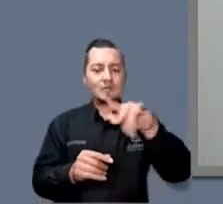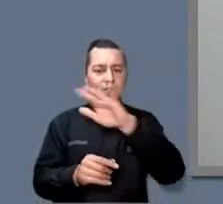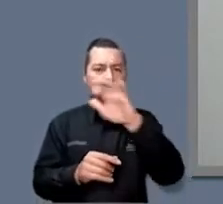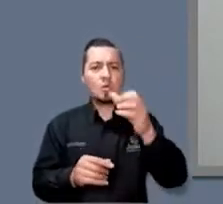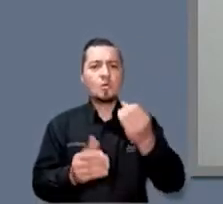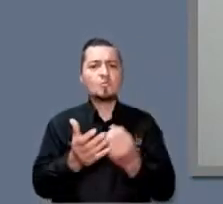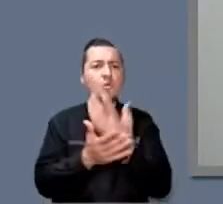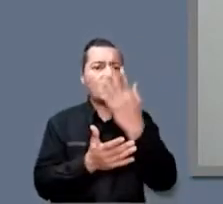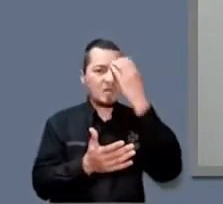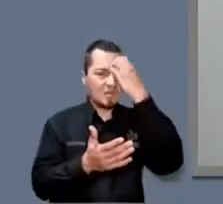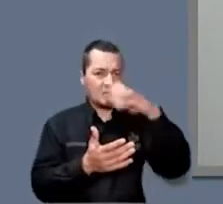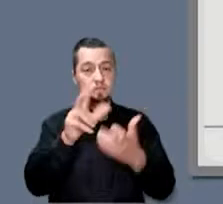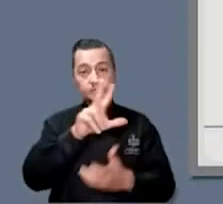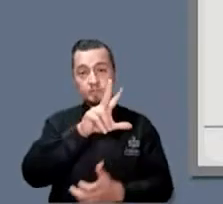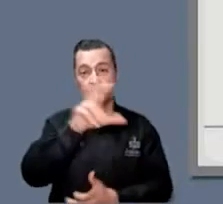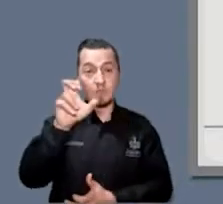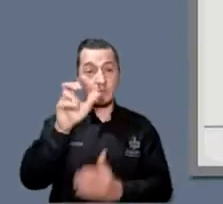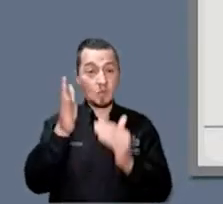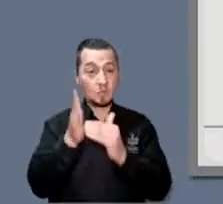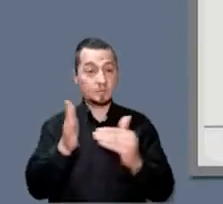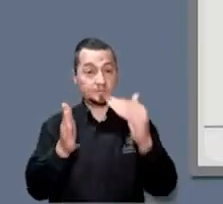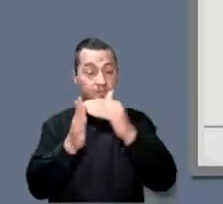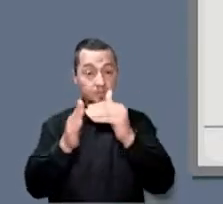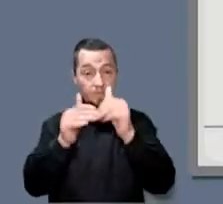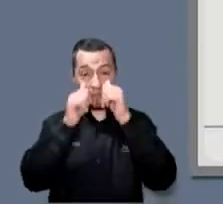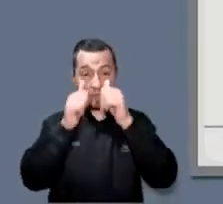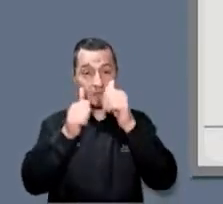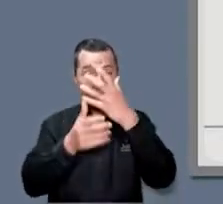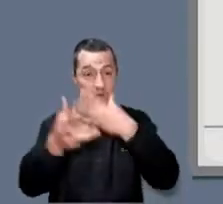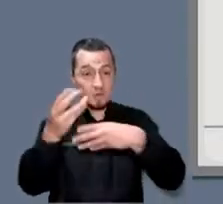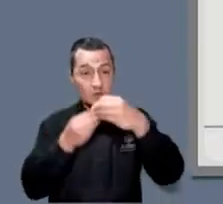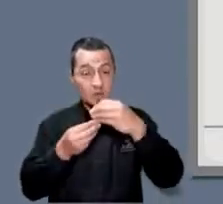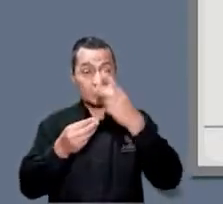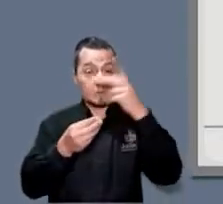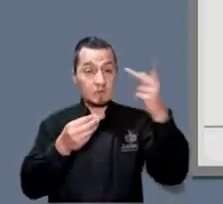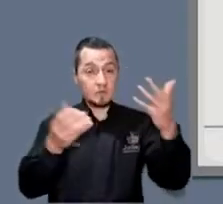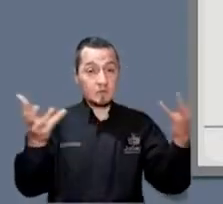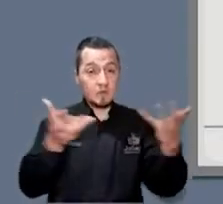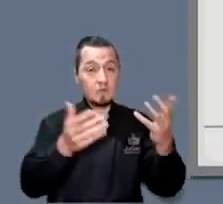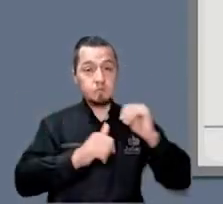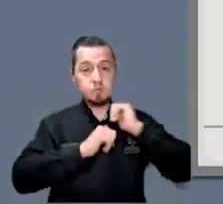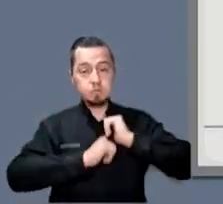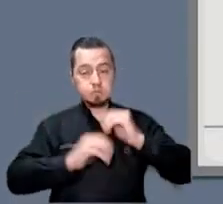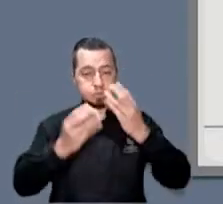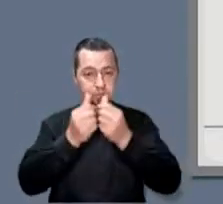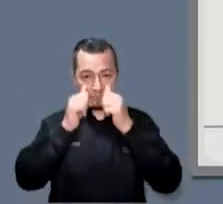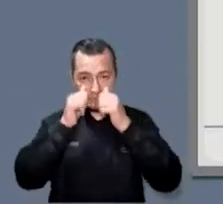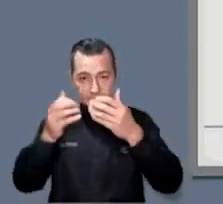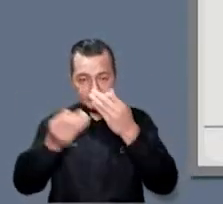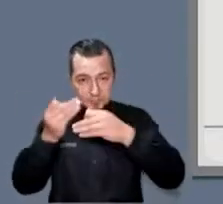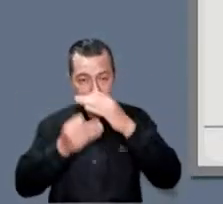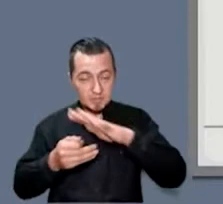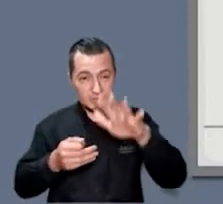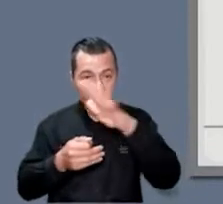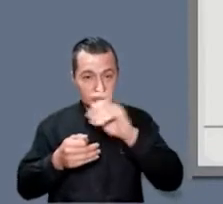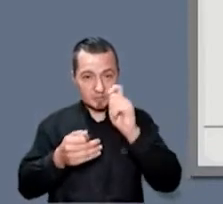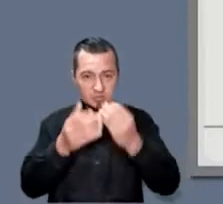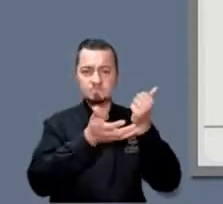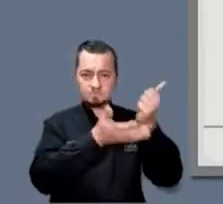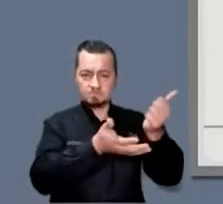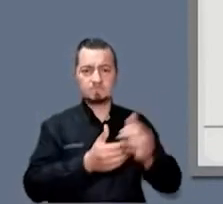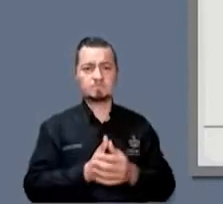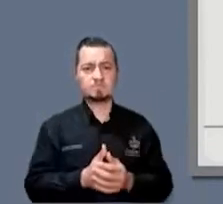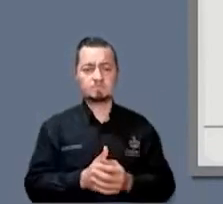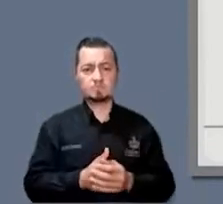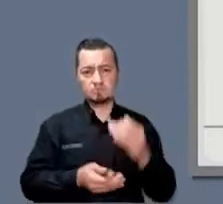evitar errores también a inicios de año el gobernador enrique alfaro informó que a partir de octubre sería posible comprar vacunas anti cobit